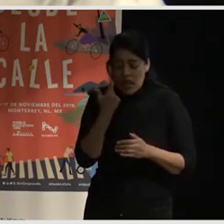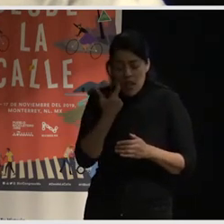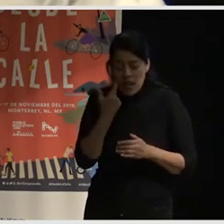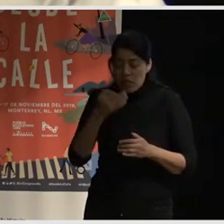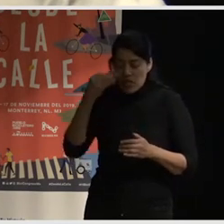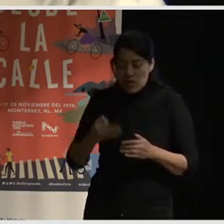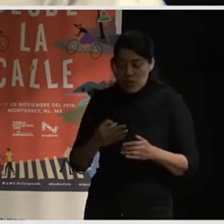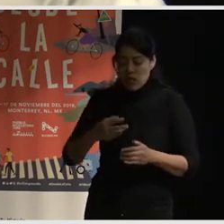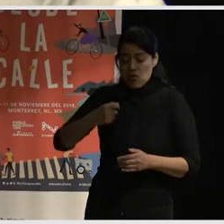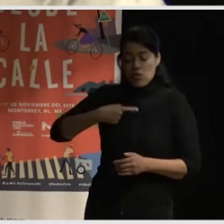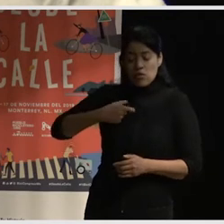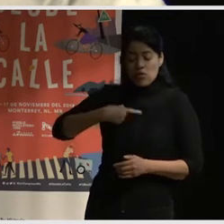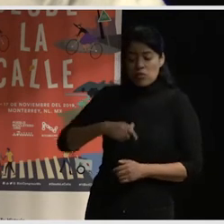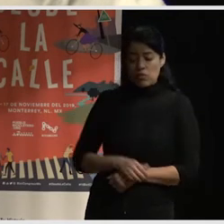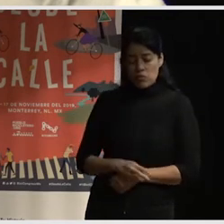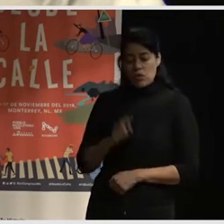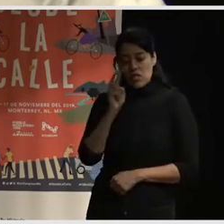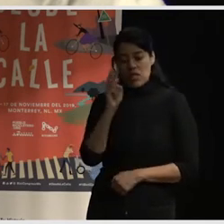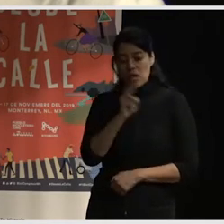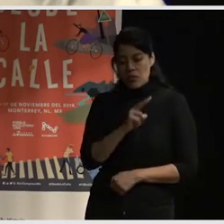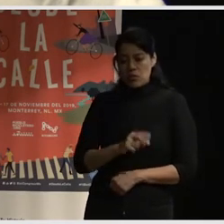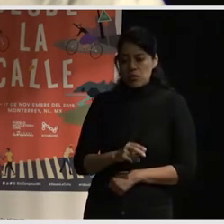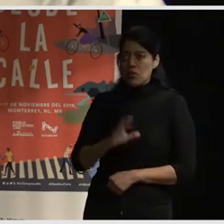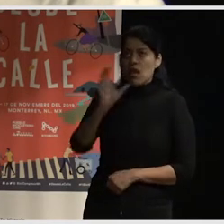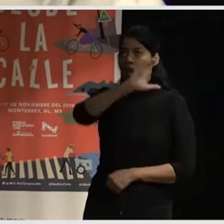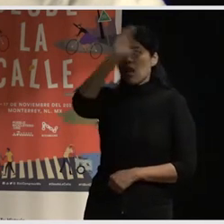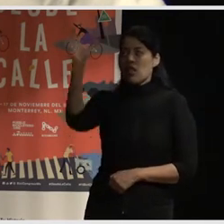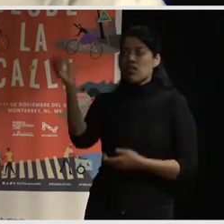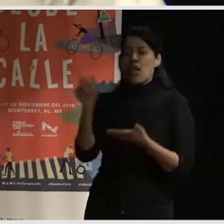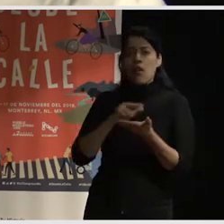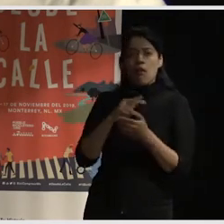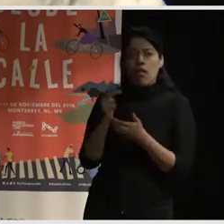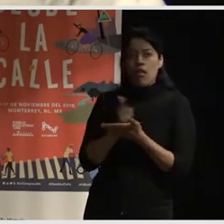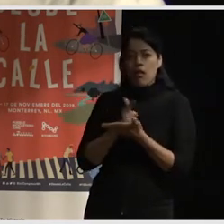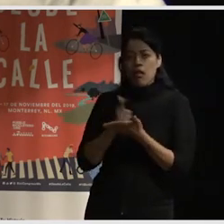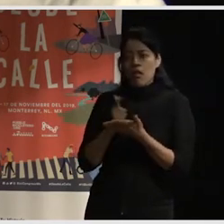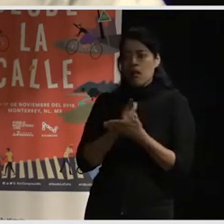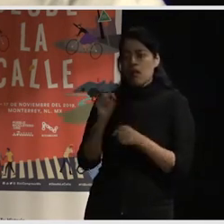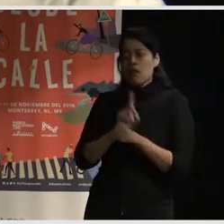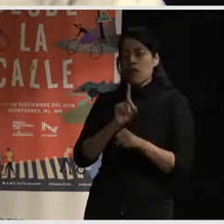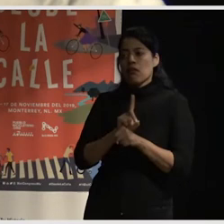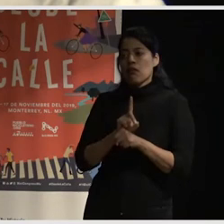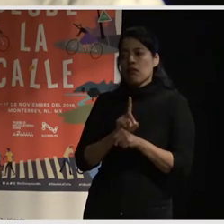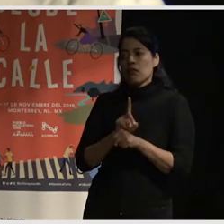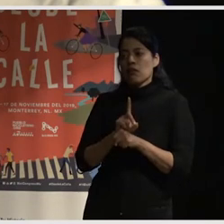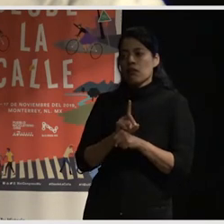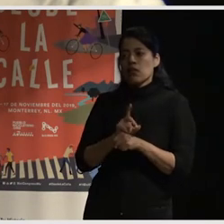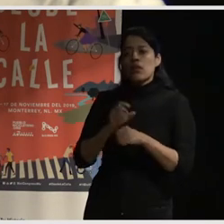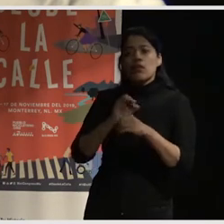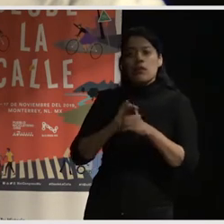estamos viendo que está el cielo gris todos los días y aún así les estamos dando más importancia